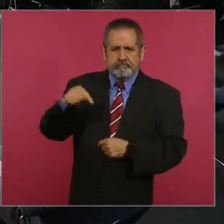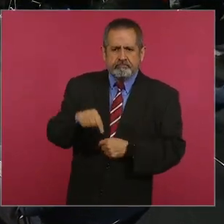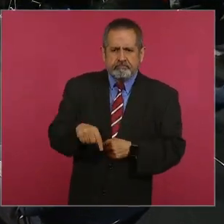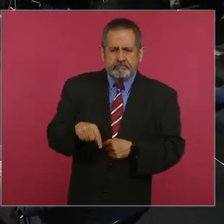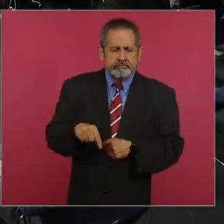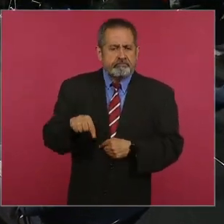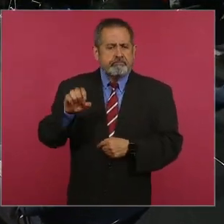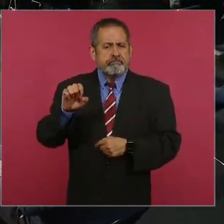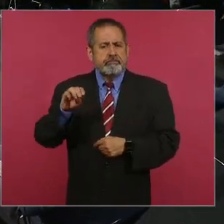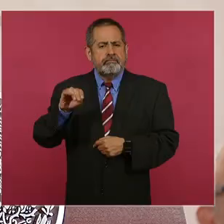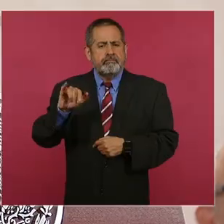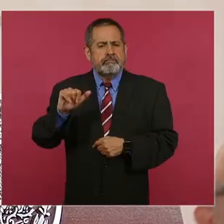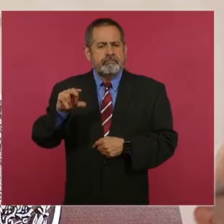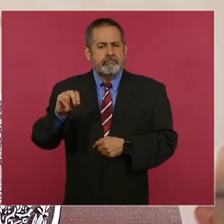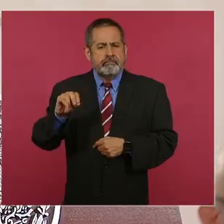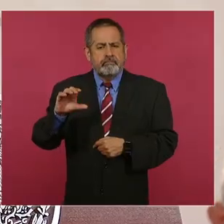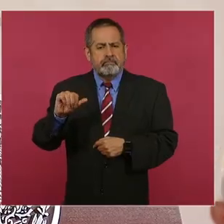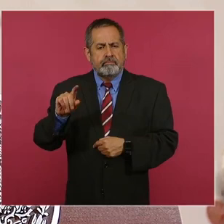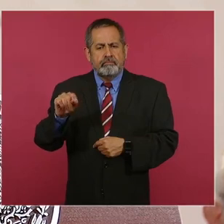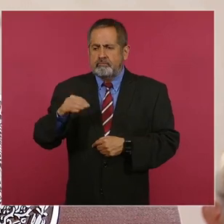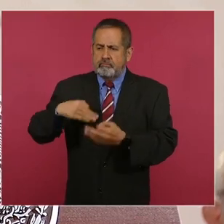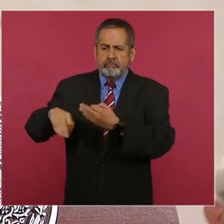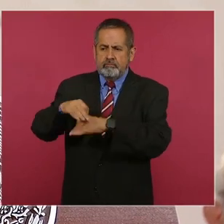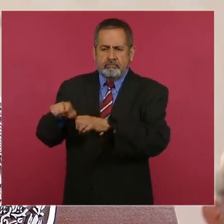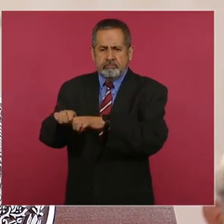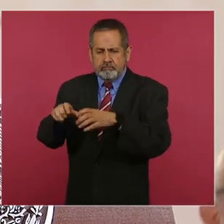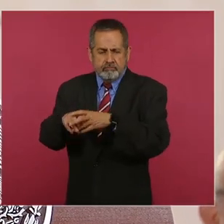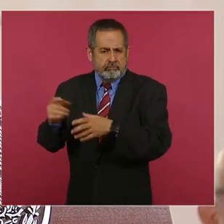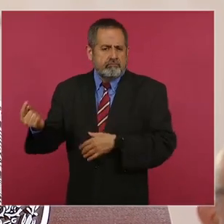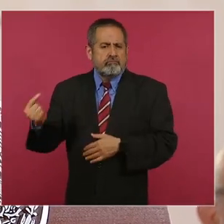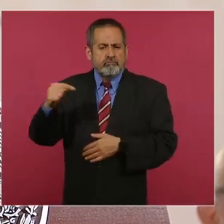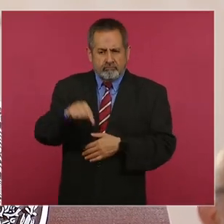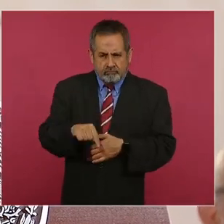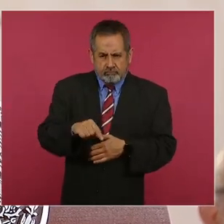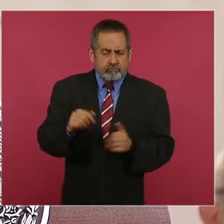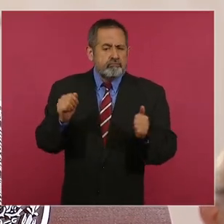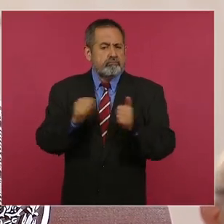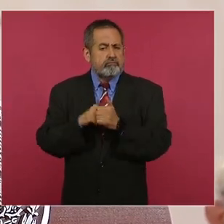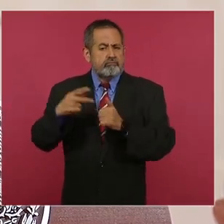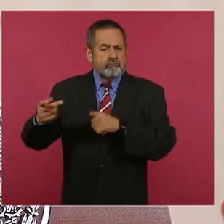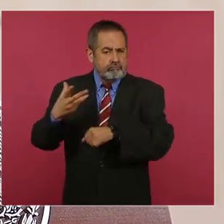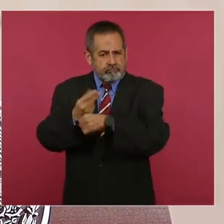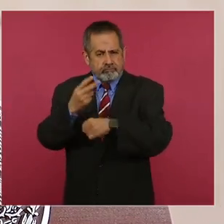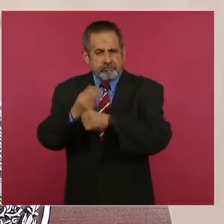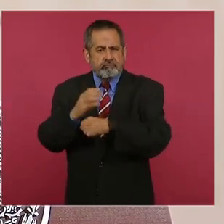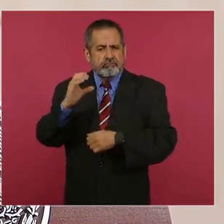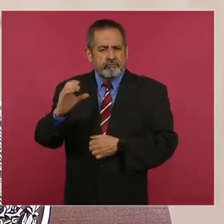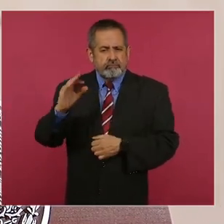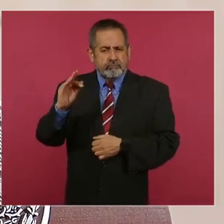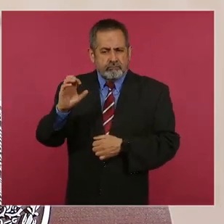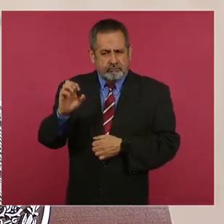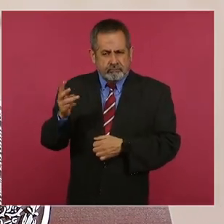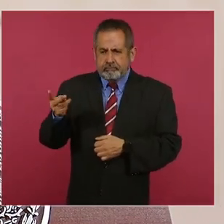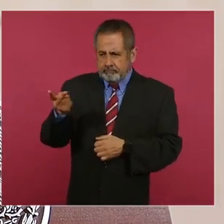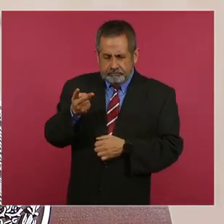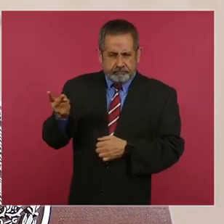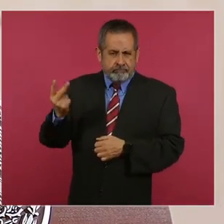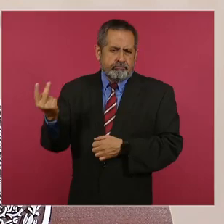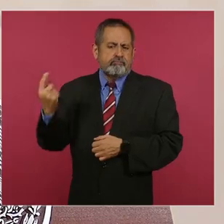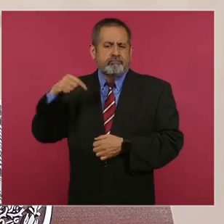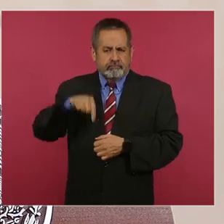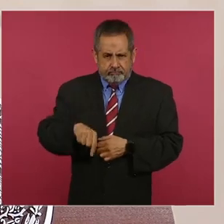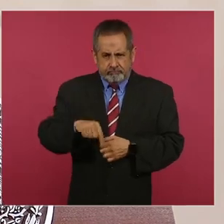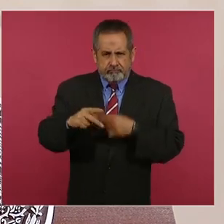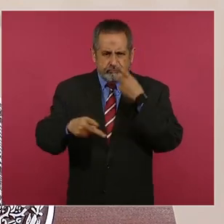Emiliano Calderón y a todo su equipo junto con los técnicos de la Comisión Federal que nos